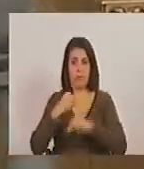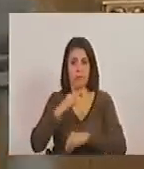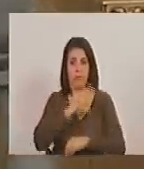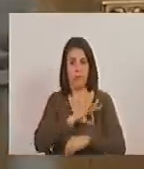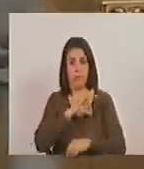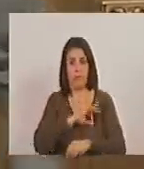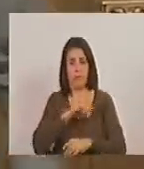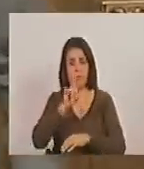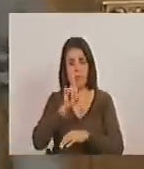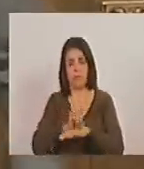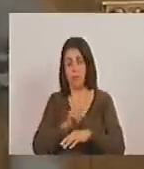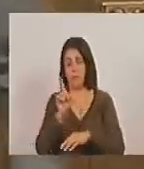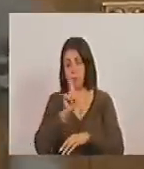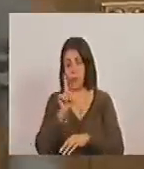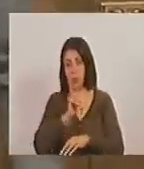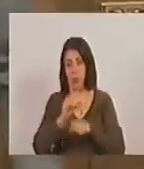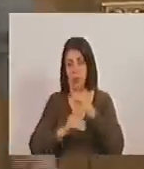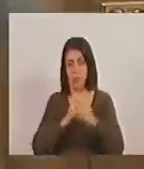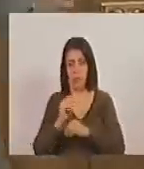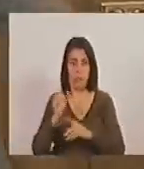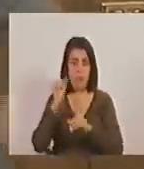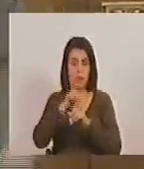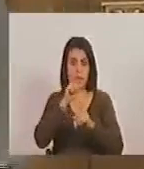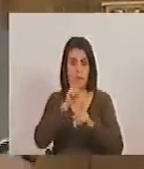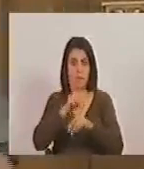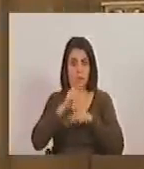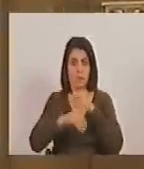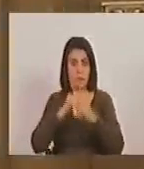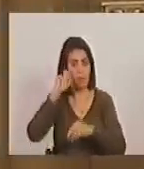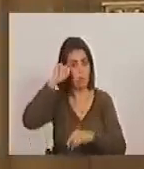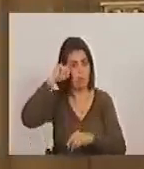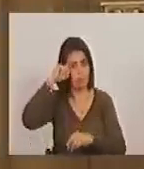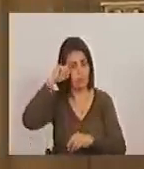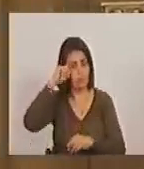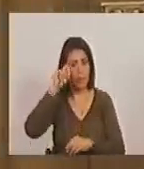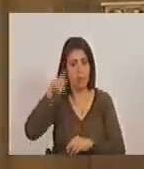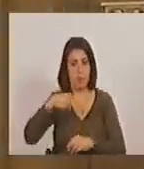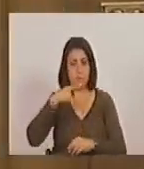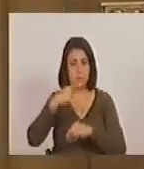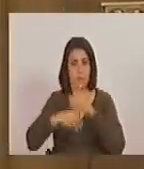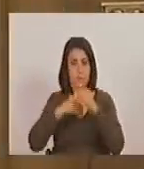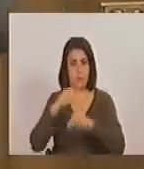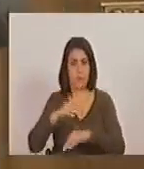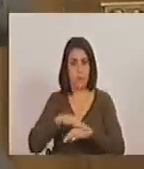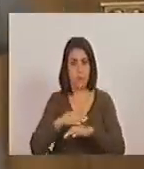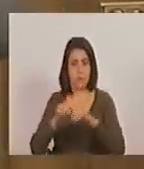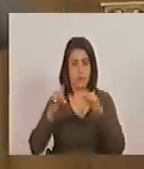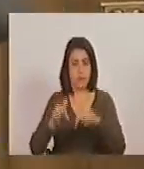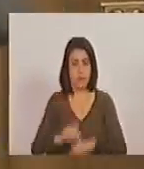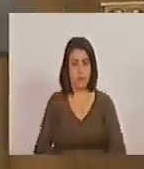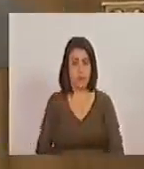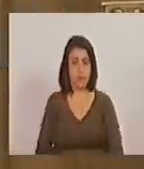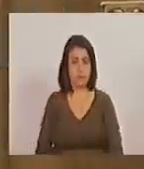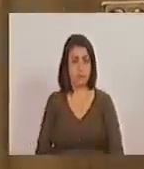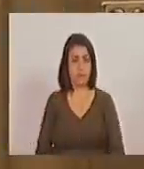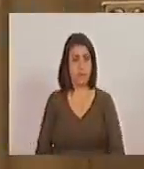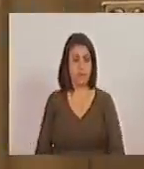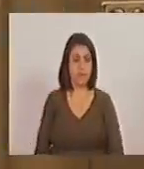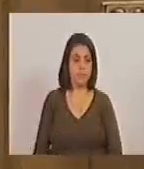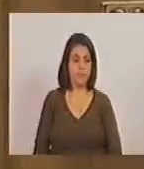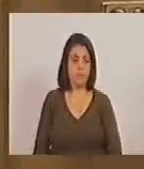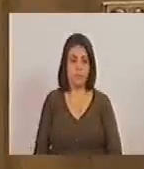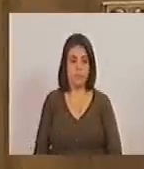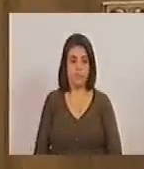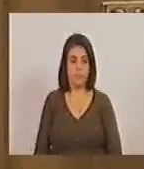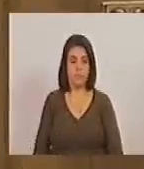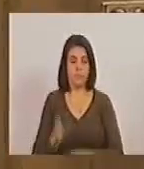sociedades justas. No es una lucha aislada, tú lo recuerdas, claro. Ay, perdón, no te había visto. Ese